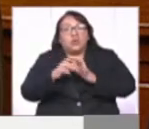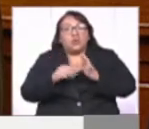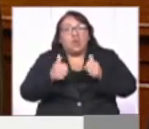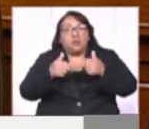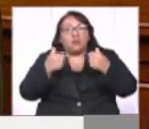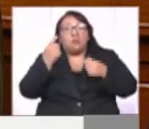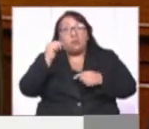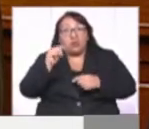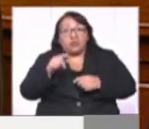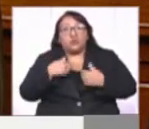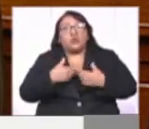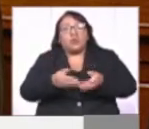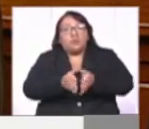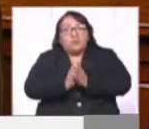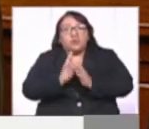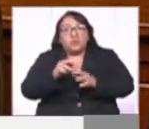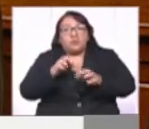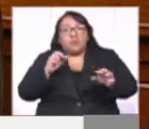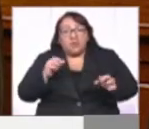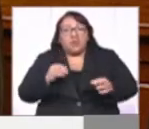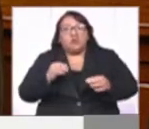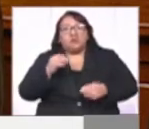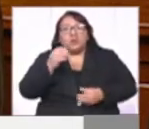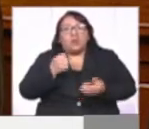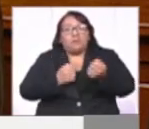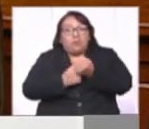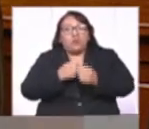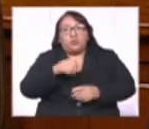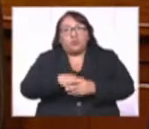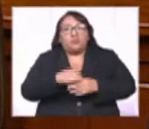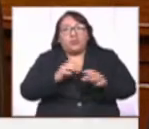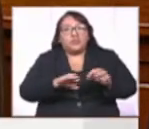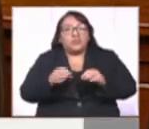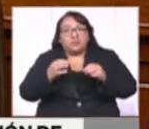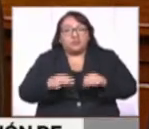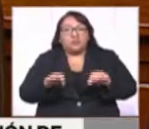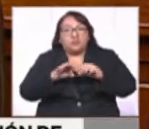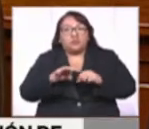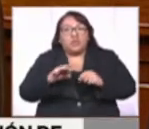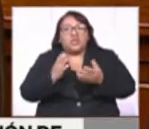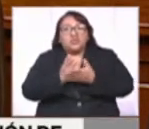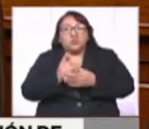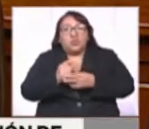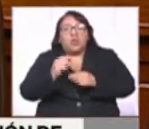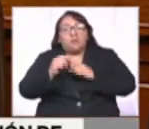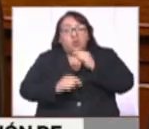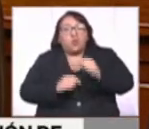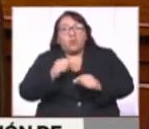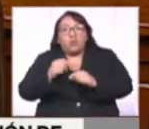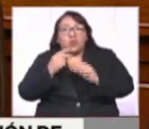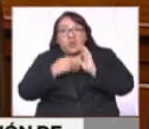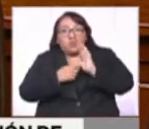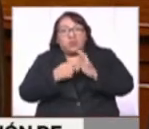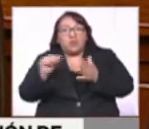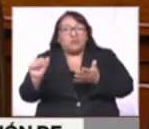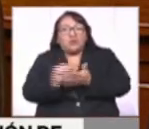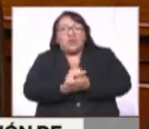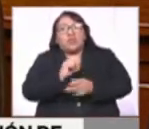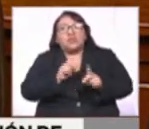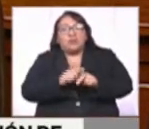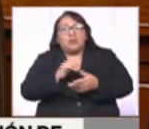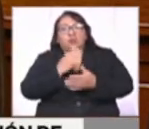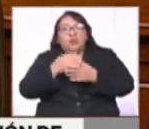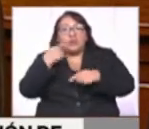Por eso que pido a este pleno el apoyo con su voto para hacer realidad esta escuela y poco a poco ir erradicando también